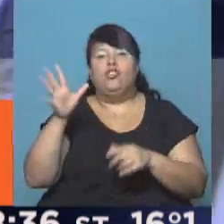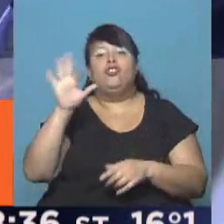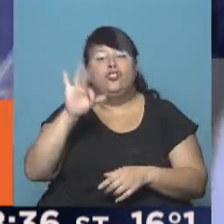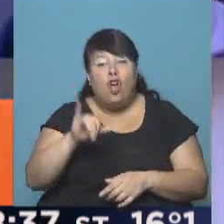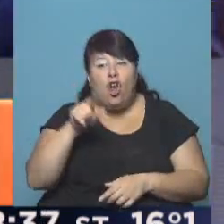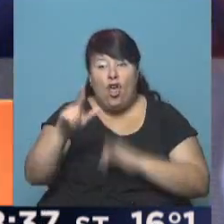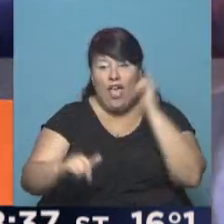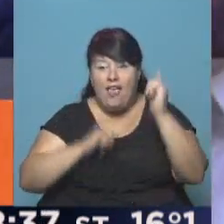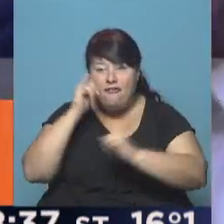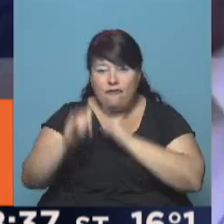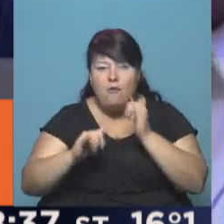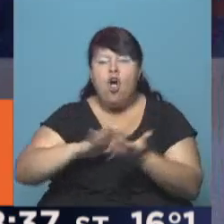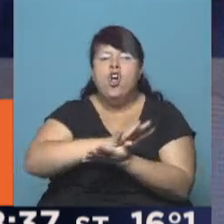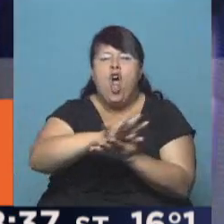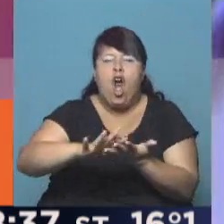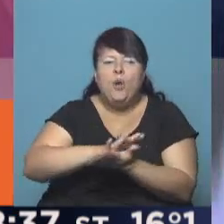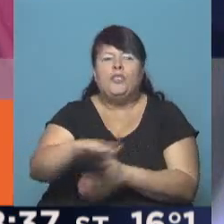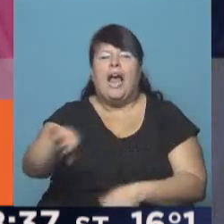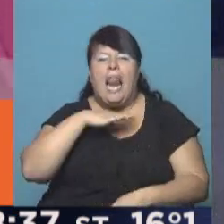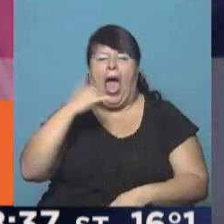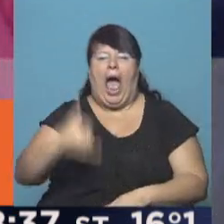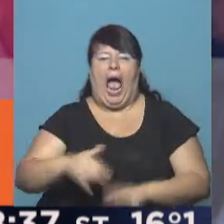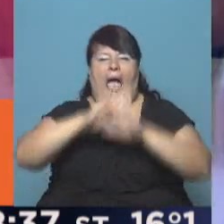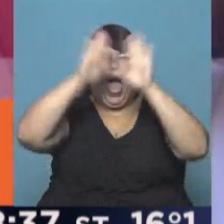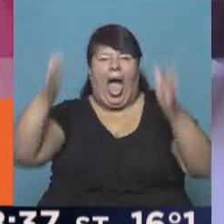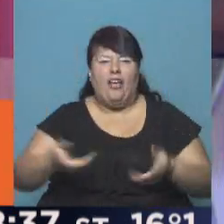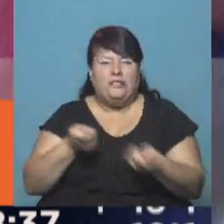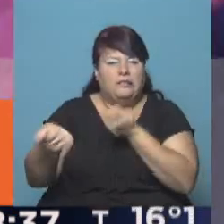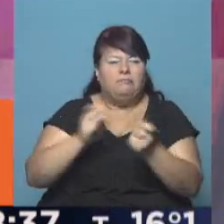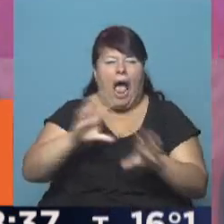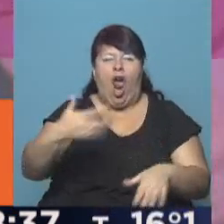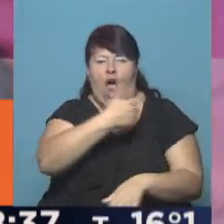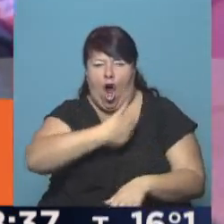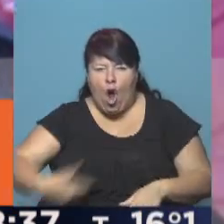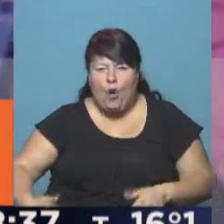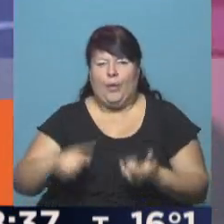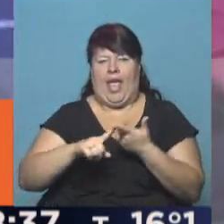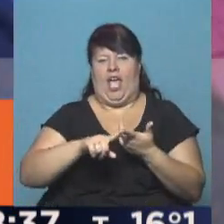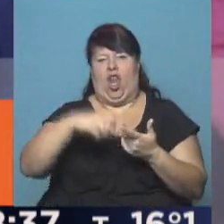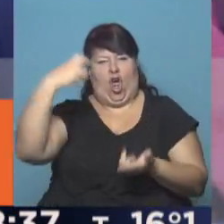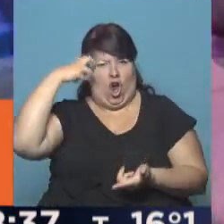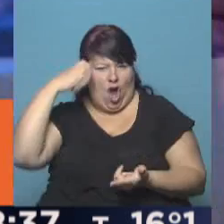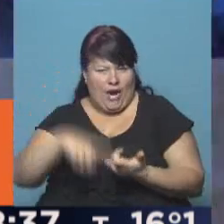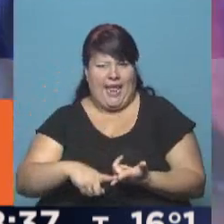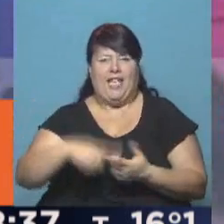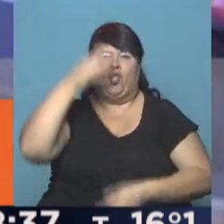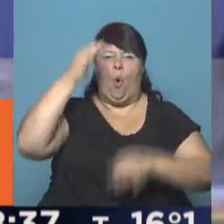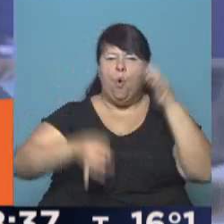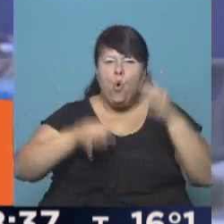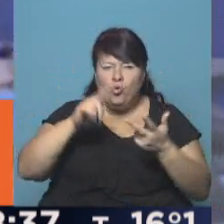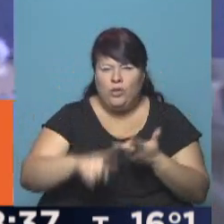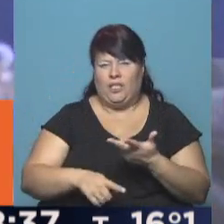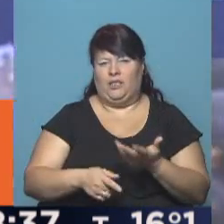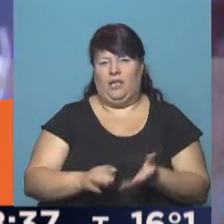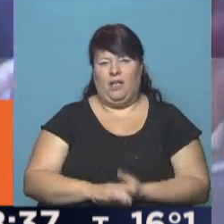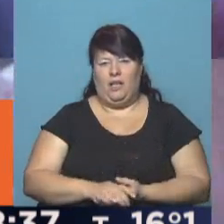ustedes informan los corruptos y delincuentes que hay en las instituciones en los gobiernos en el congreso en la justicia